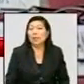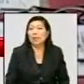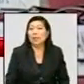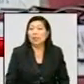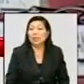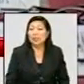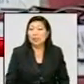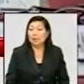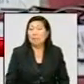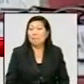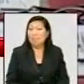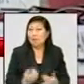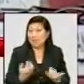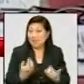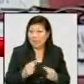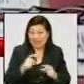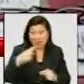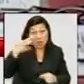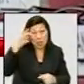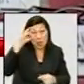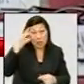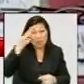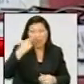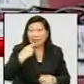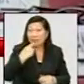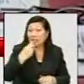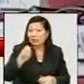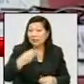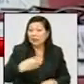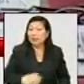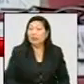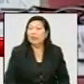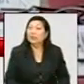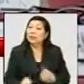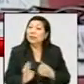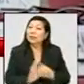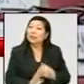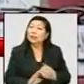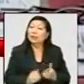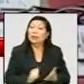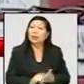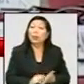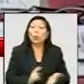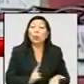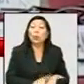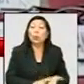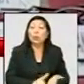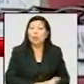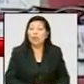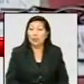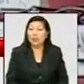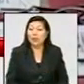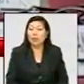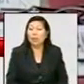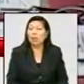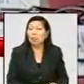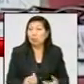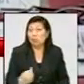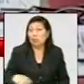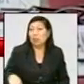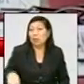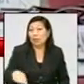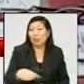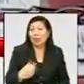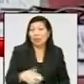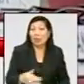ranibizumab. Ese producto nos da garantía de seguridad. Muchos de nosotros